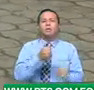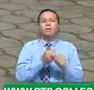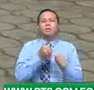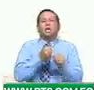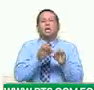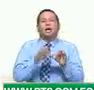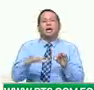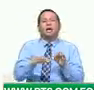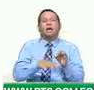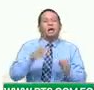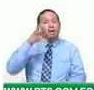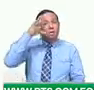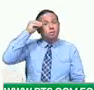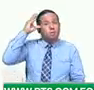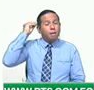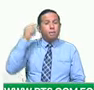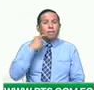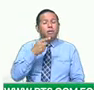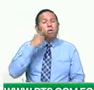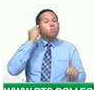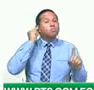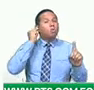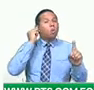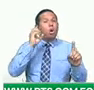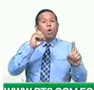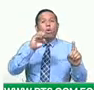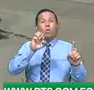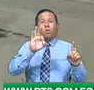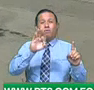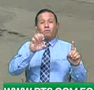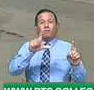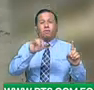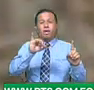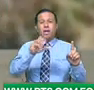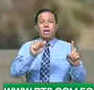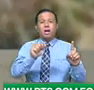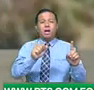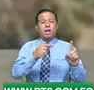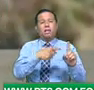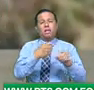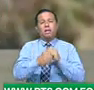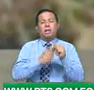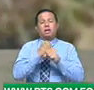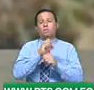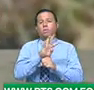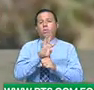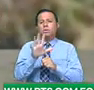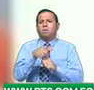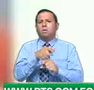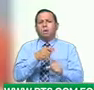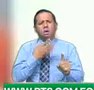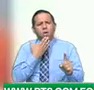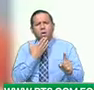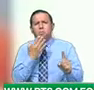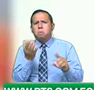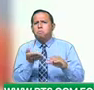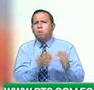donde Ofelia M., de 45 años de edad, fue victimada con arma blanca por su